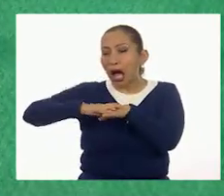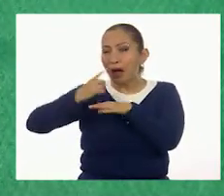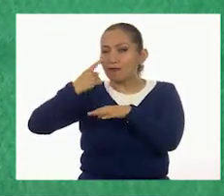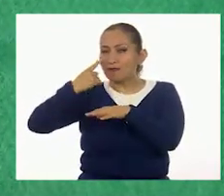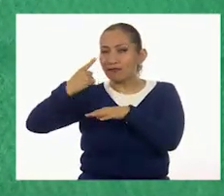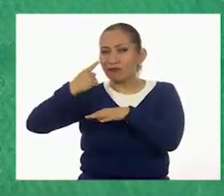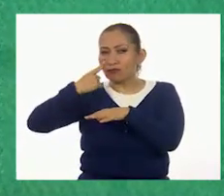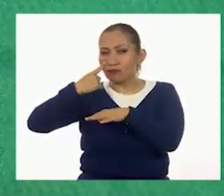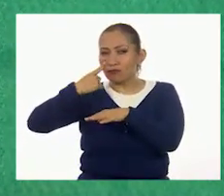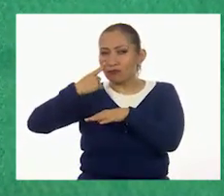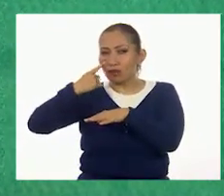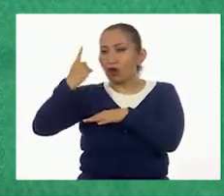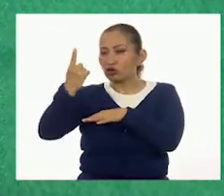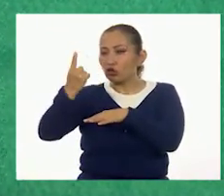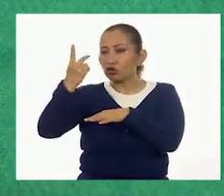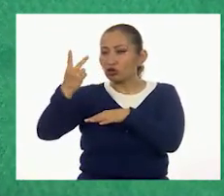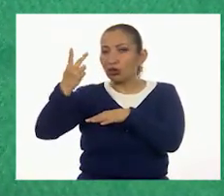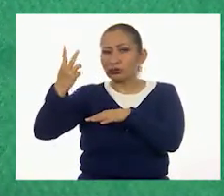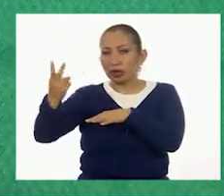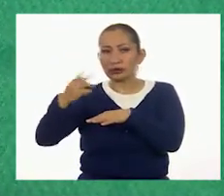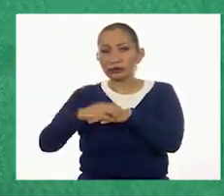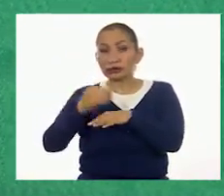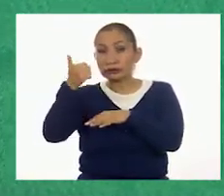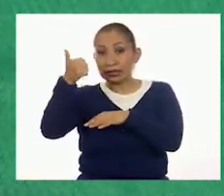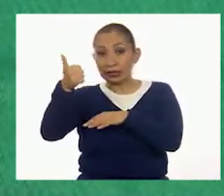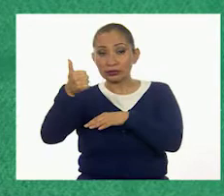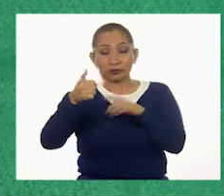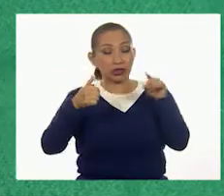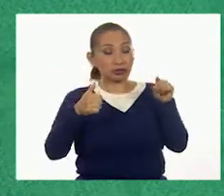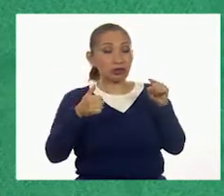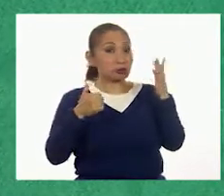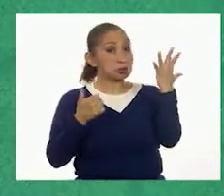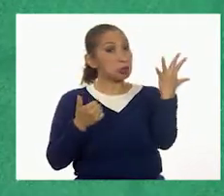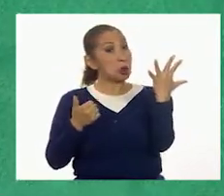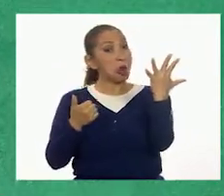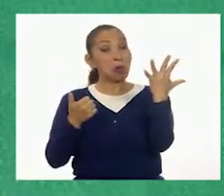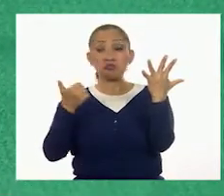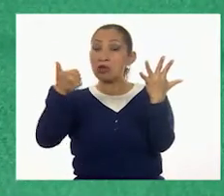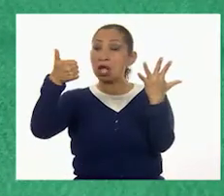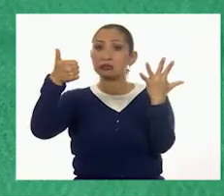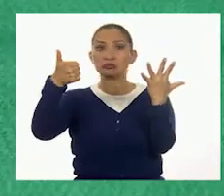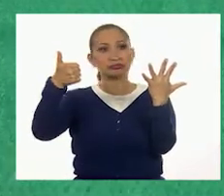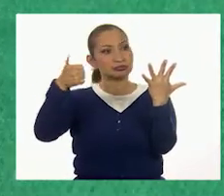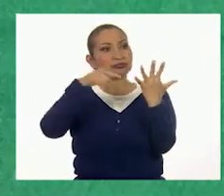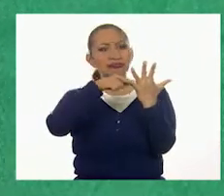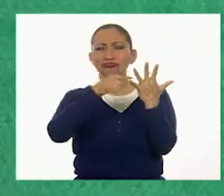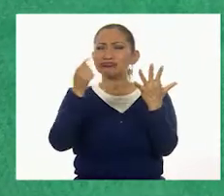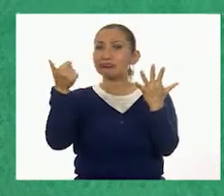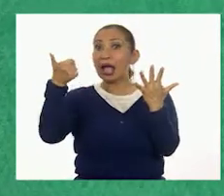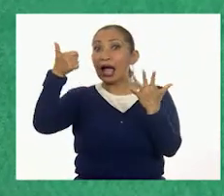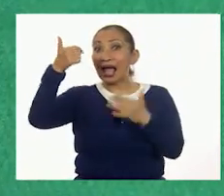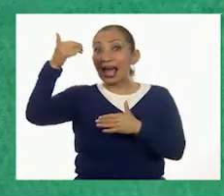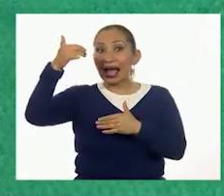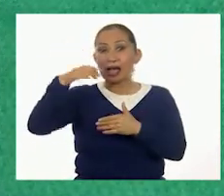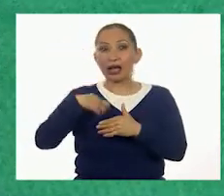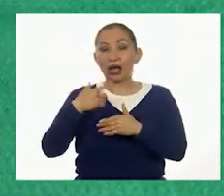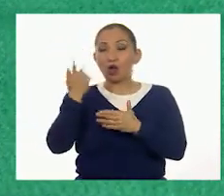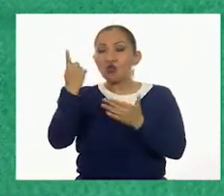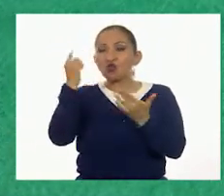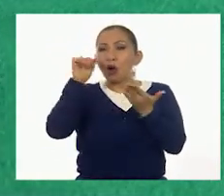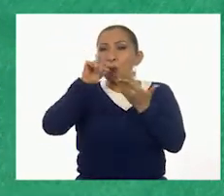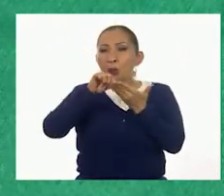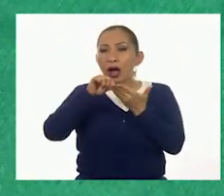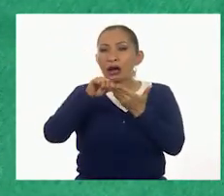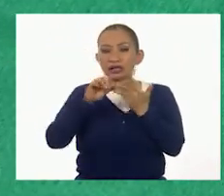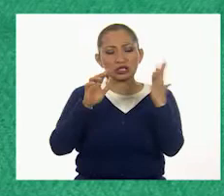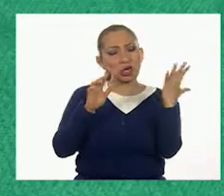mira, tac, tac, y no tiene puntitos. Son seis, y este solamente son cinco, ¿verdad? Y tendría uno, es más poquito que